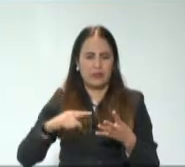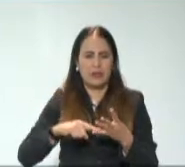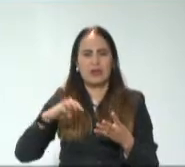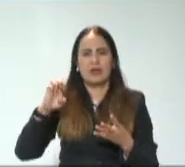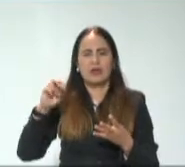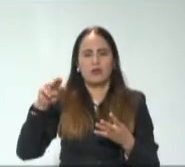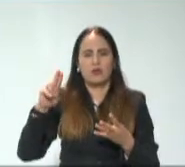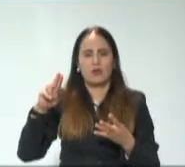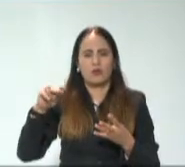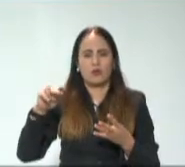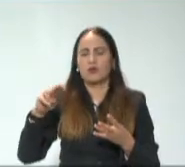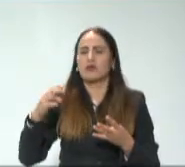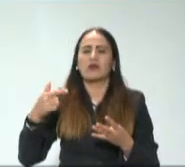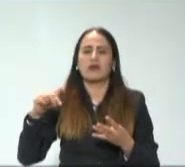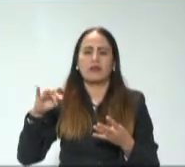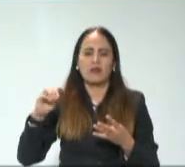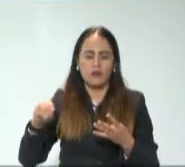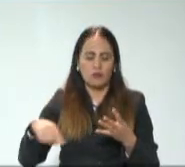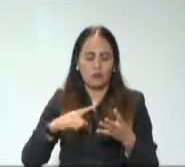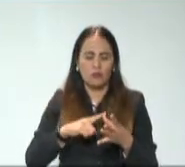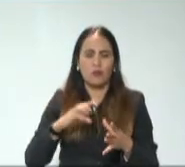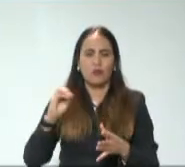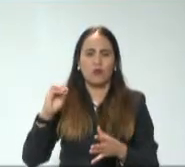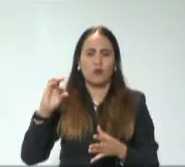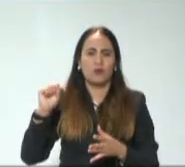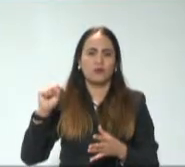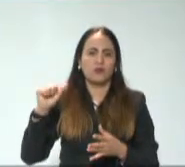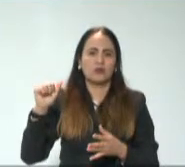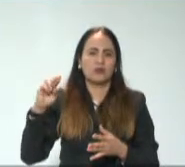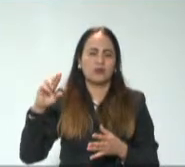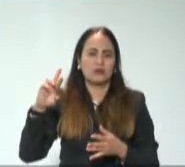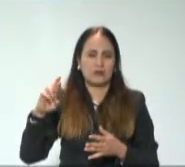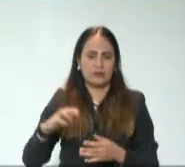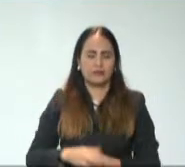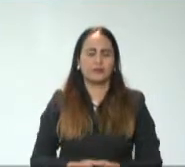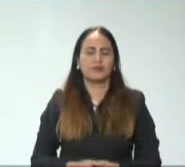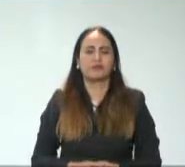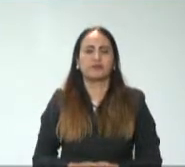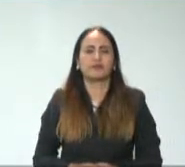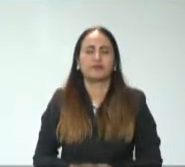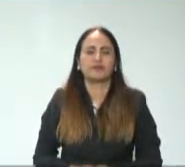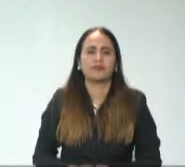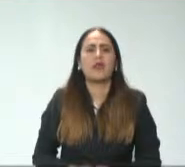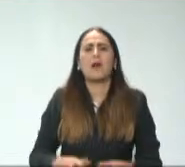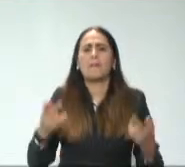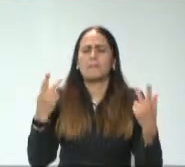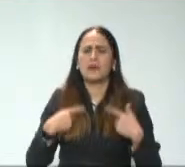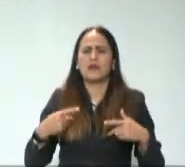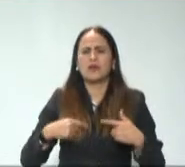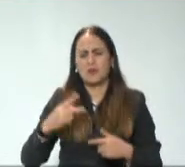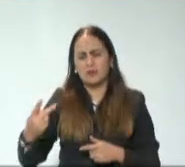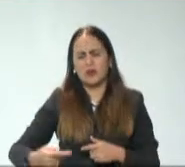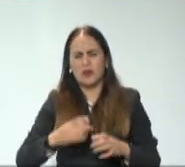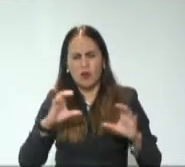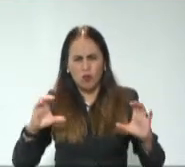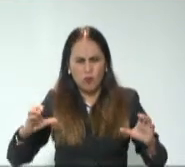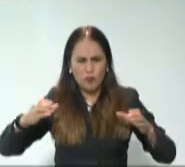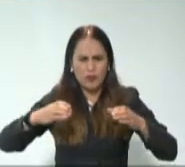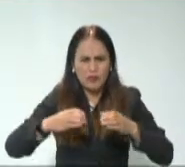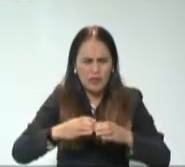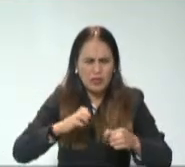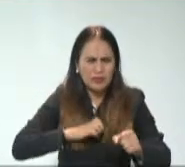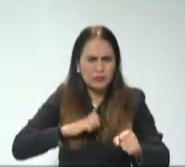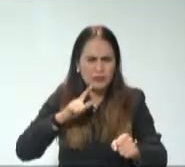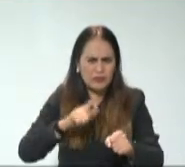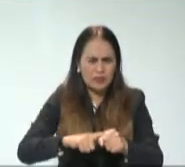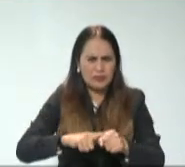a Óscar Mauricio Guerra y la mayoría de las personas nos preguntan Qué es el comité especializado de ministros en tiempos